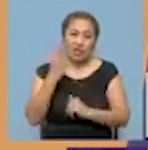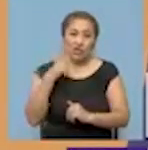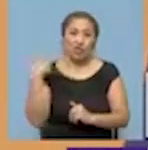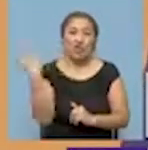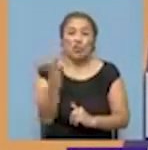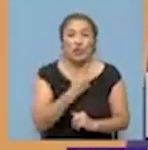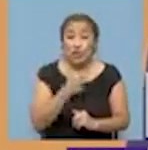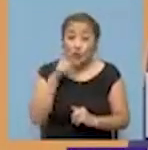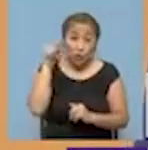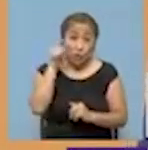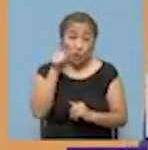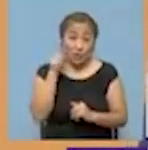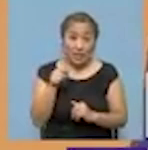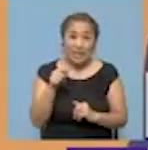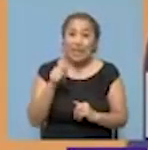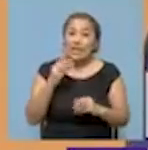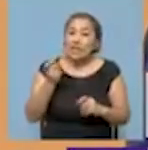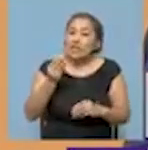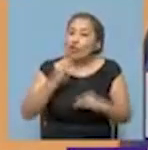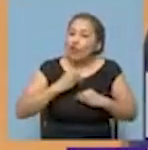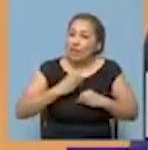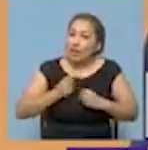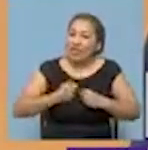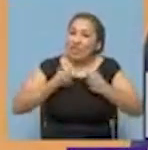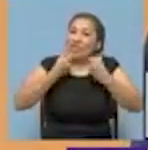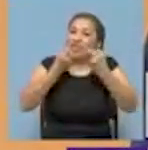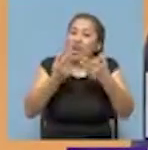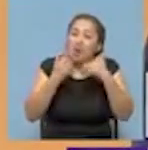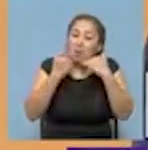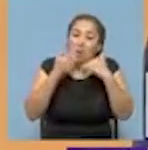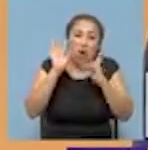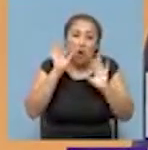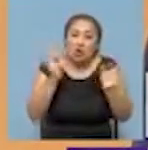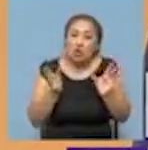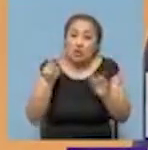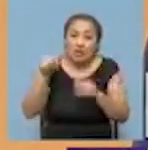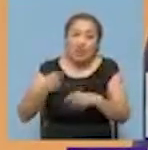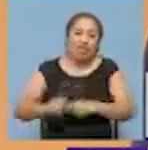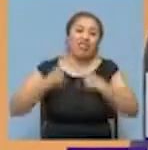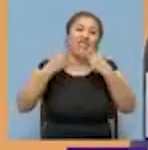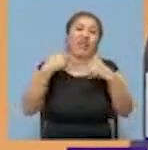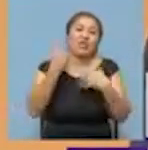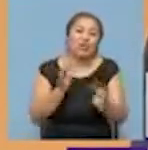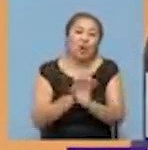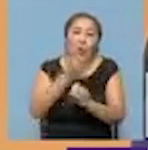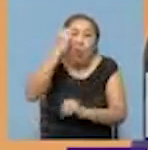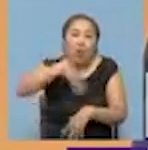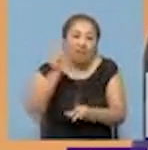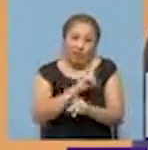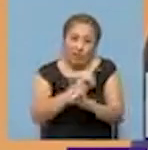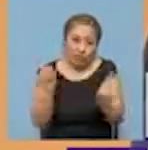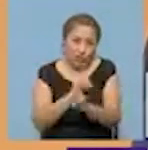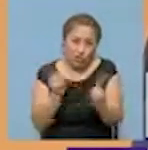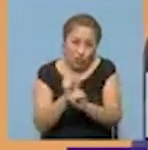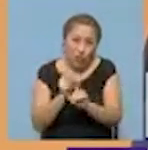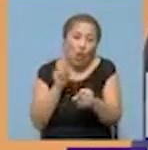si usted no le confiaría ciegamente su fortuna alguien que no conoce tampoco pues puede entregar a